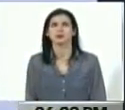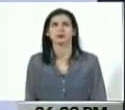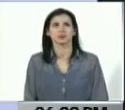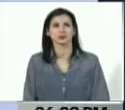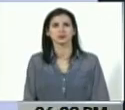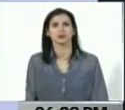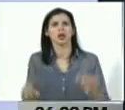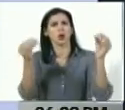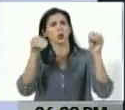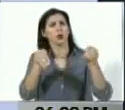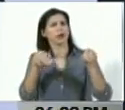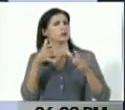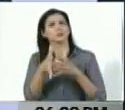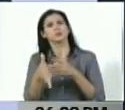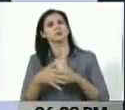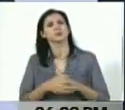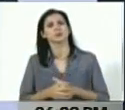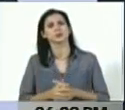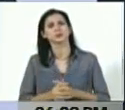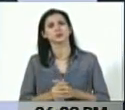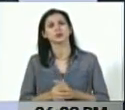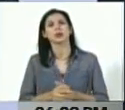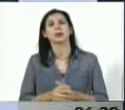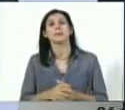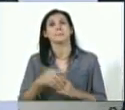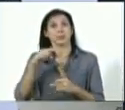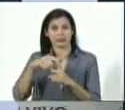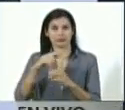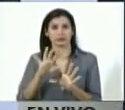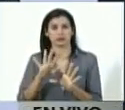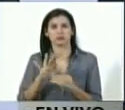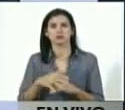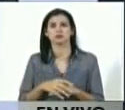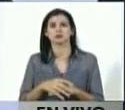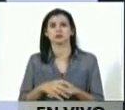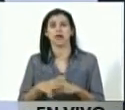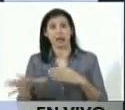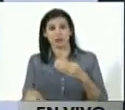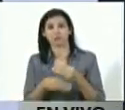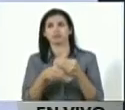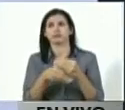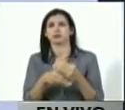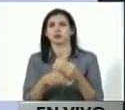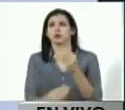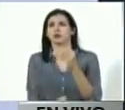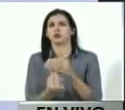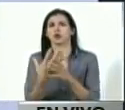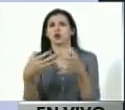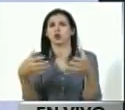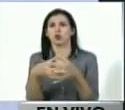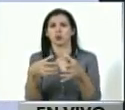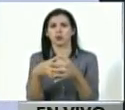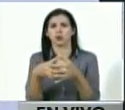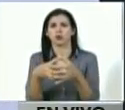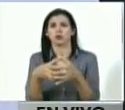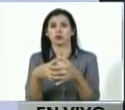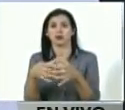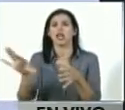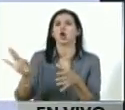El acuerdo, además, fundó un comité de monitoreo y coordinación